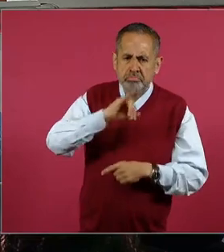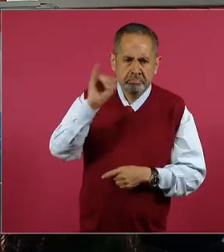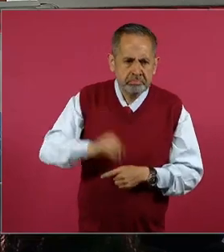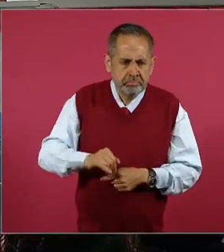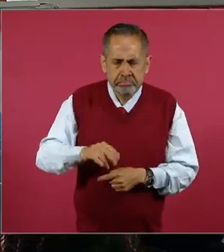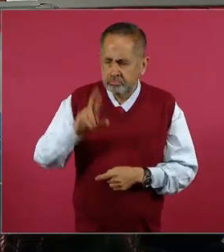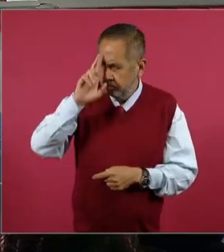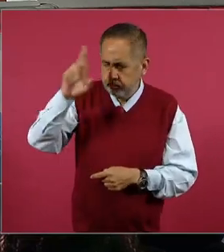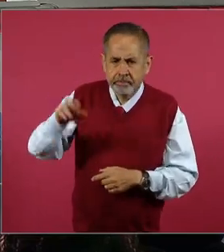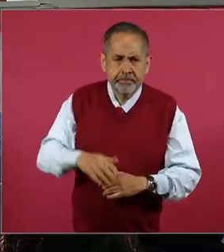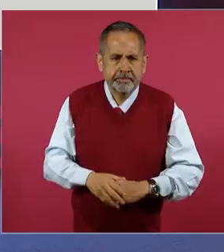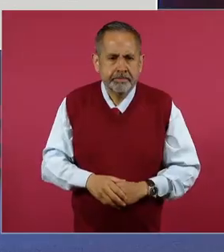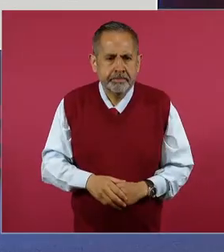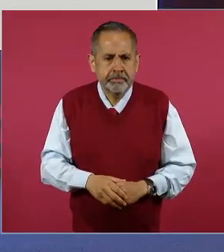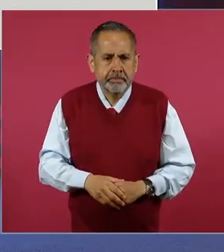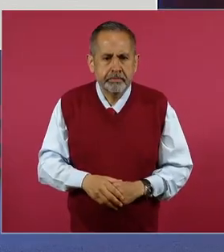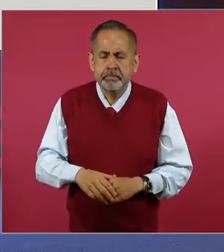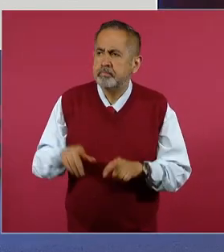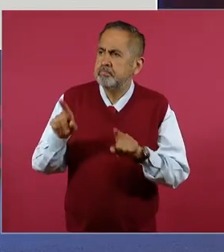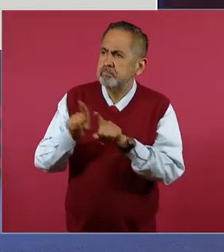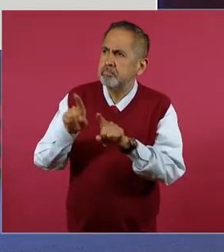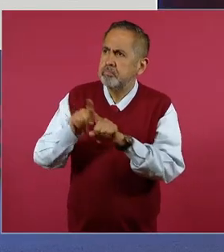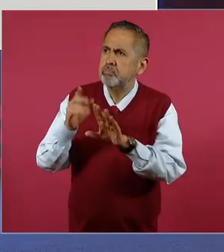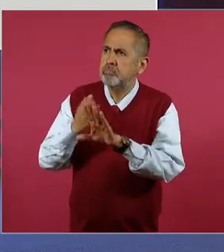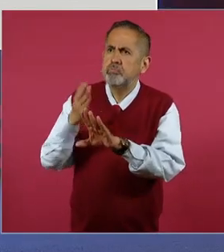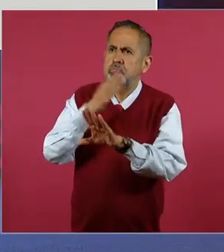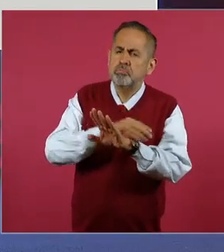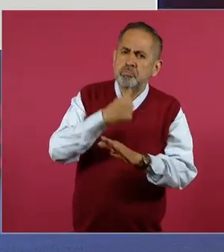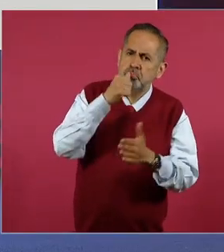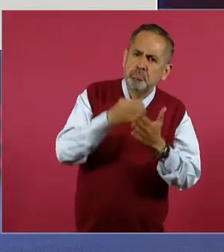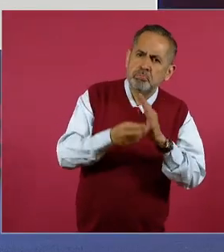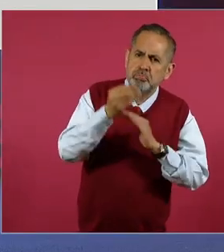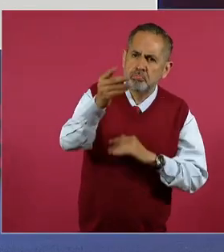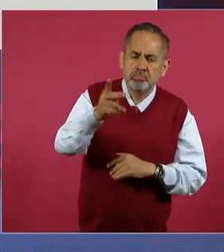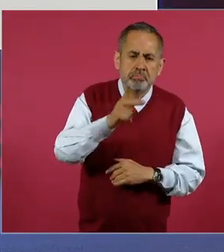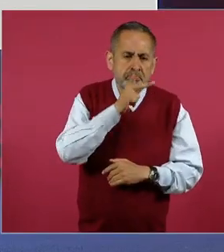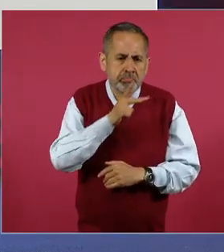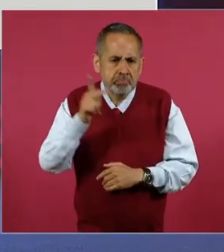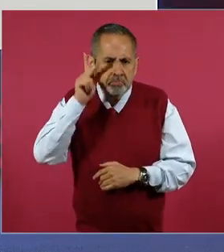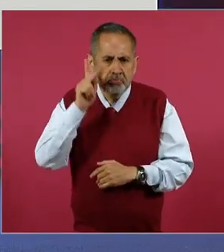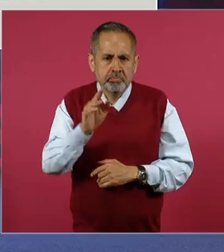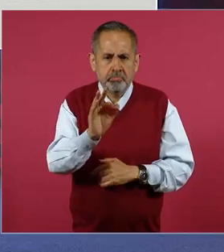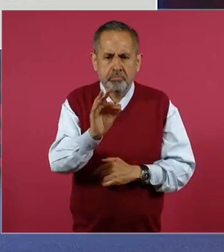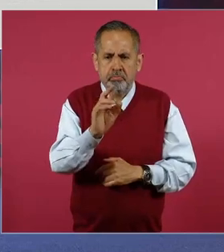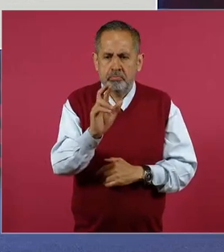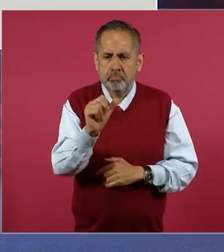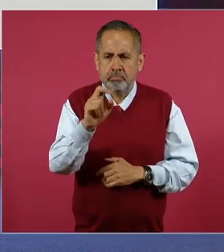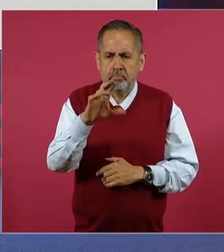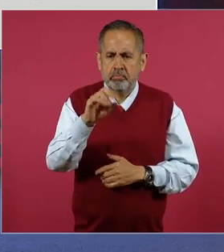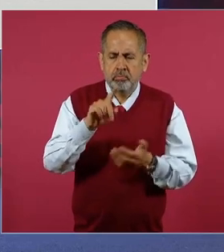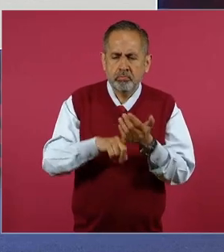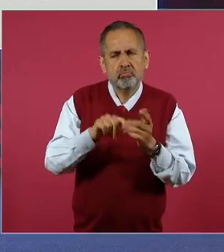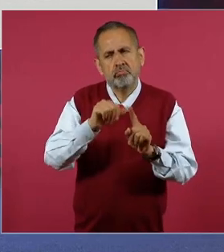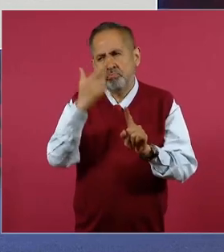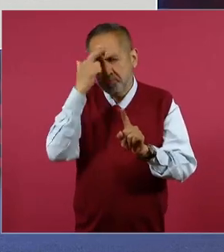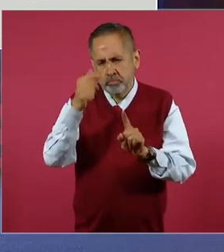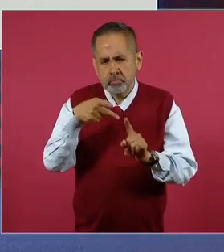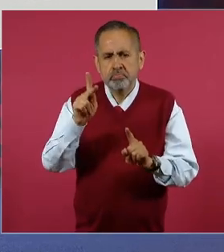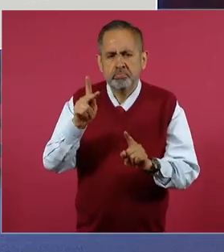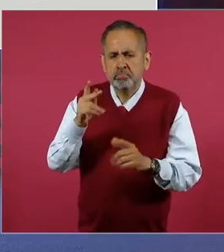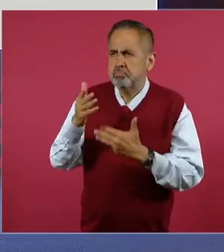Como me dirigí a su santidad Papa Francisco, aunque con otro fundamento, expongo a usted,